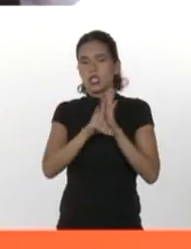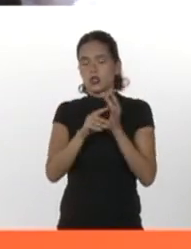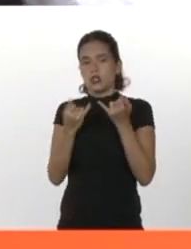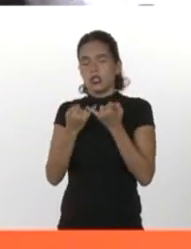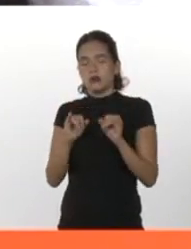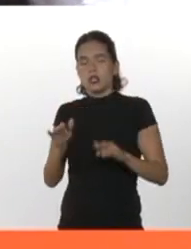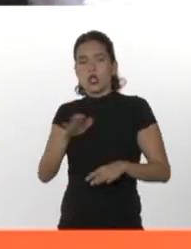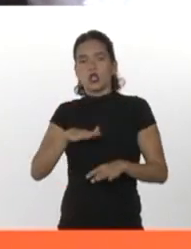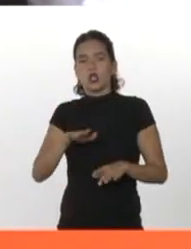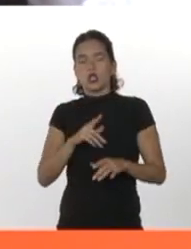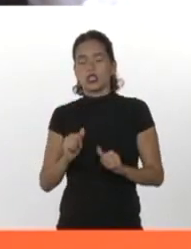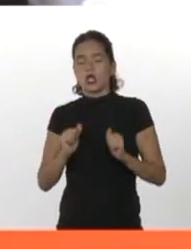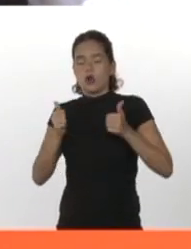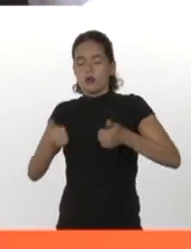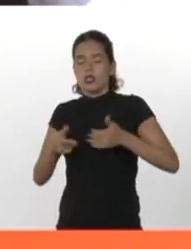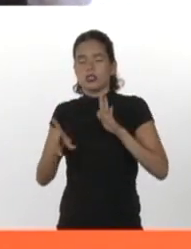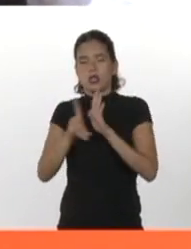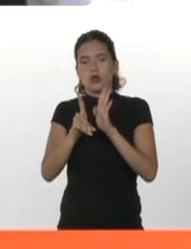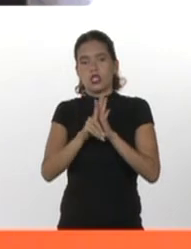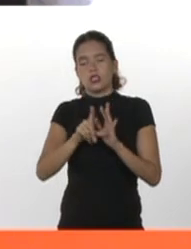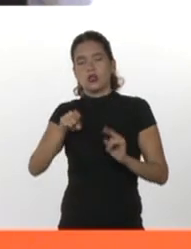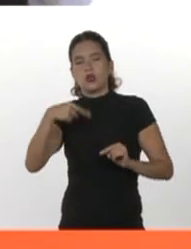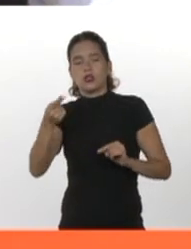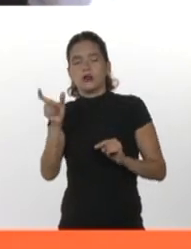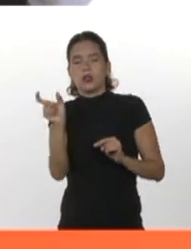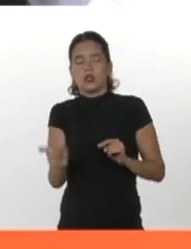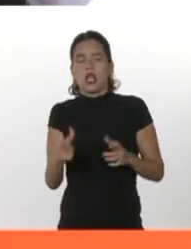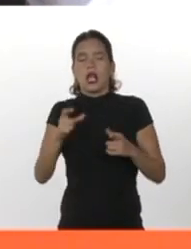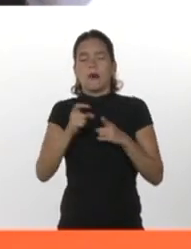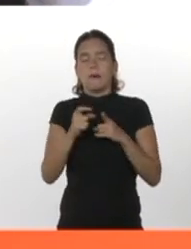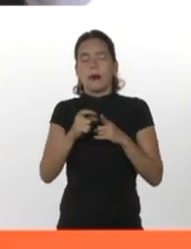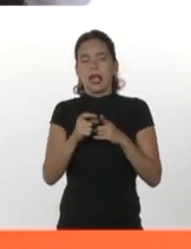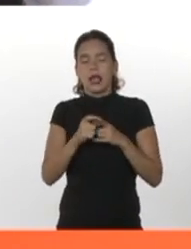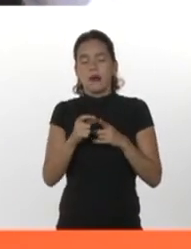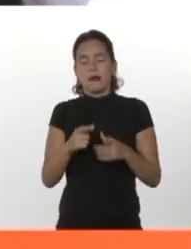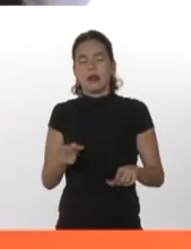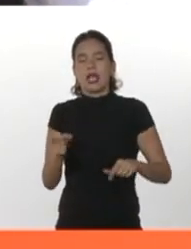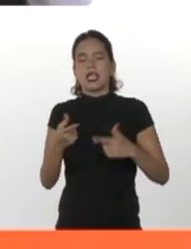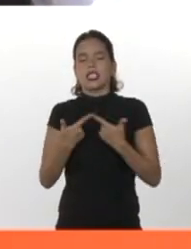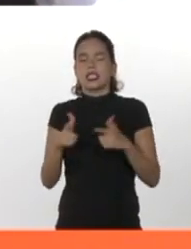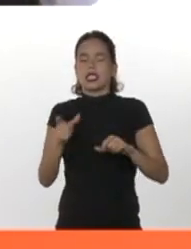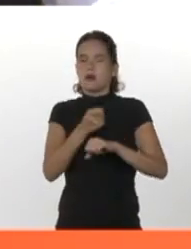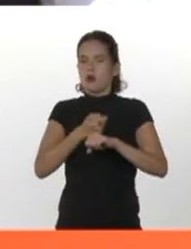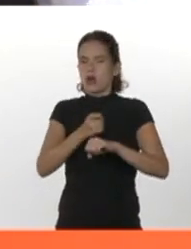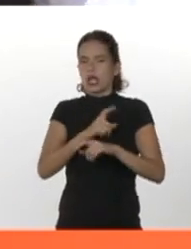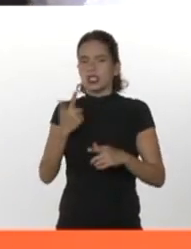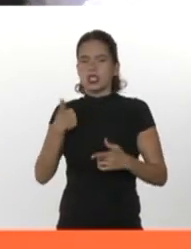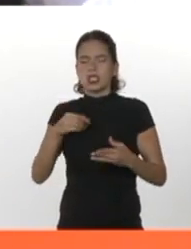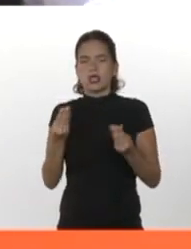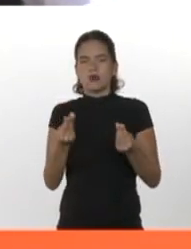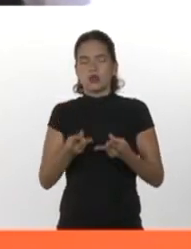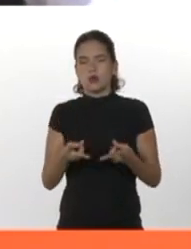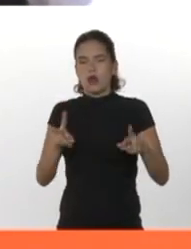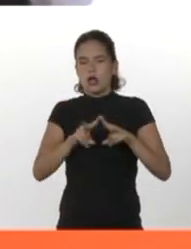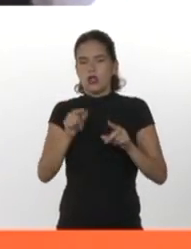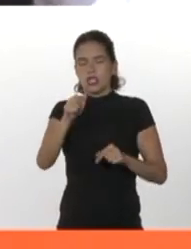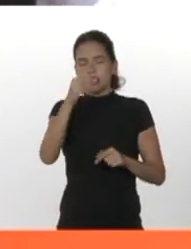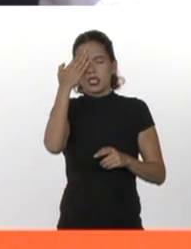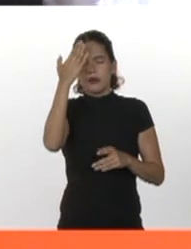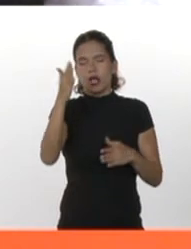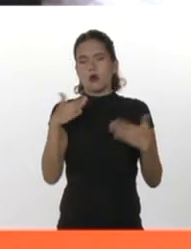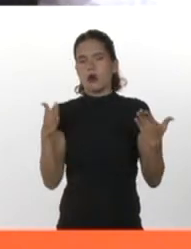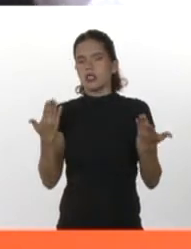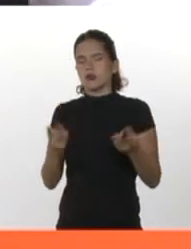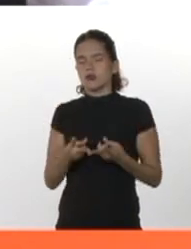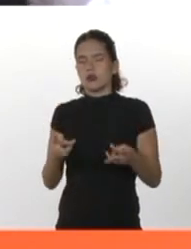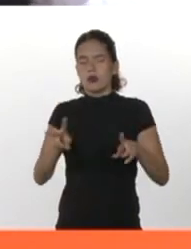donde comienzan los derechos de los demás. La palabra democracia engloba una serie de valores. A ver, Valeria, ¿tú sabrás cuáles son esos